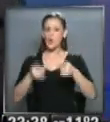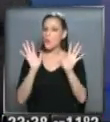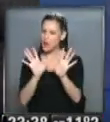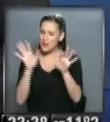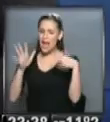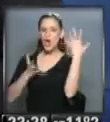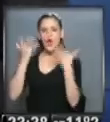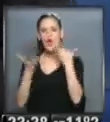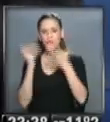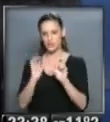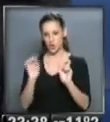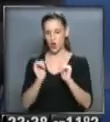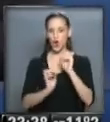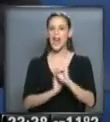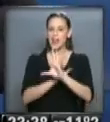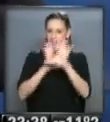sí